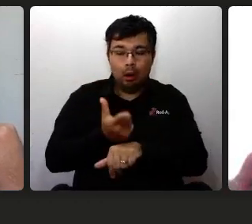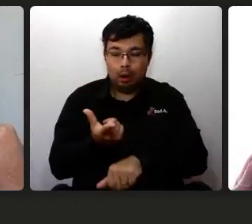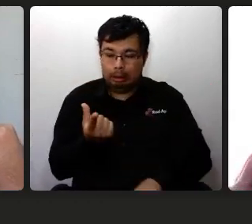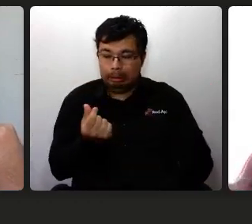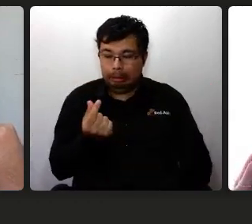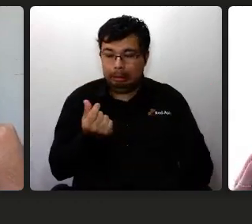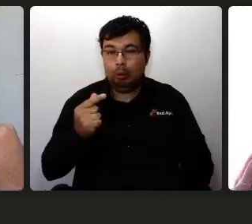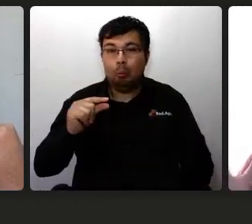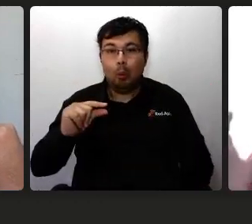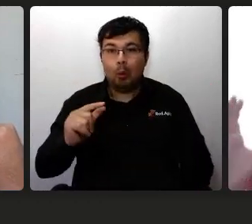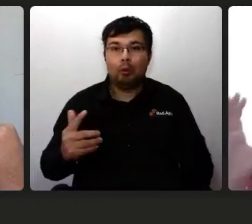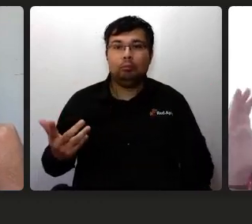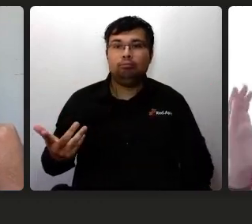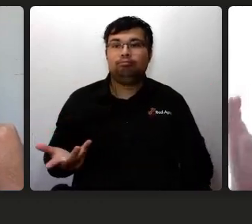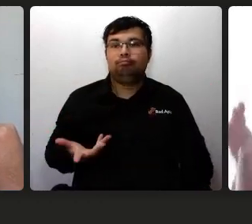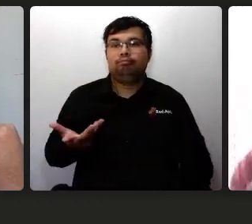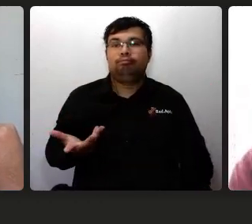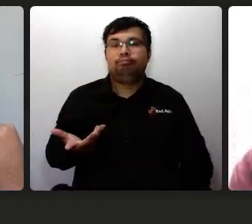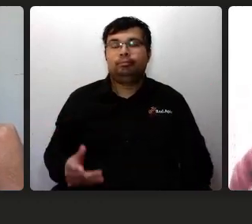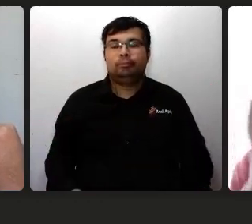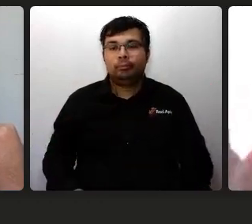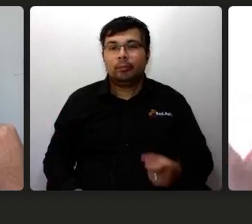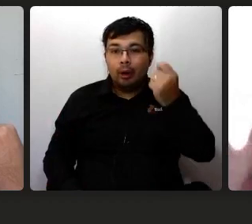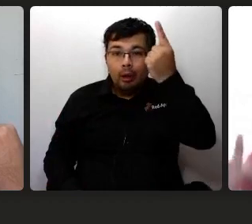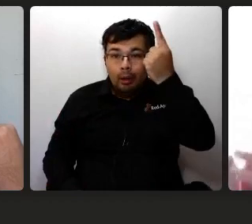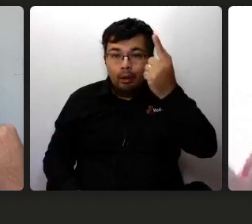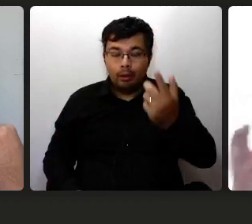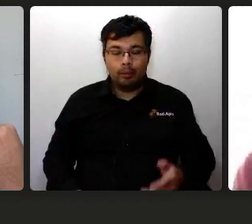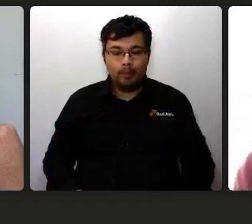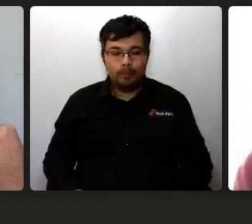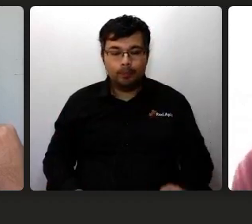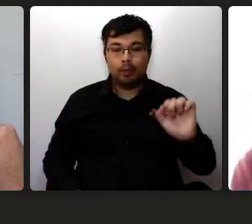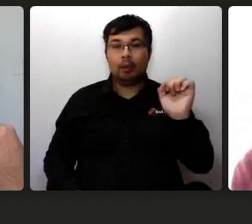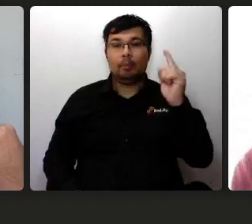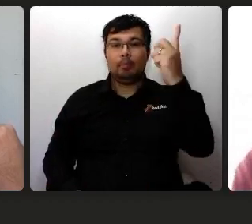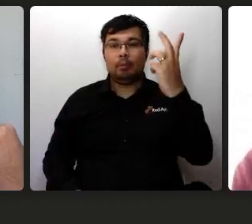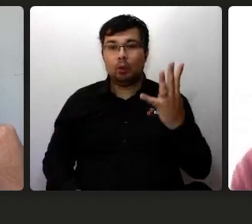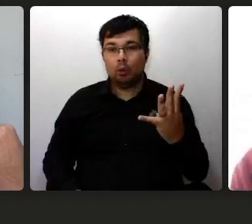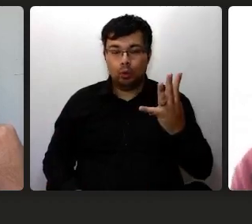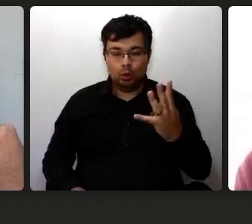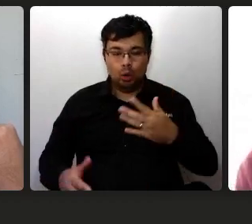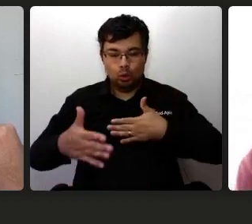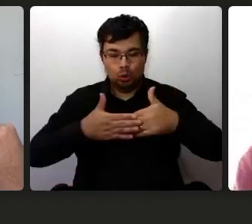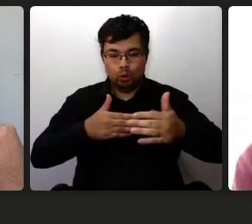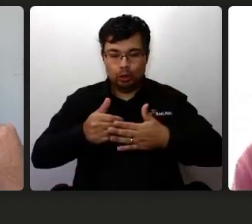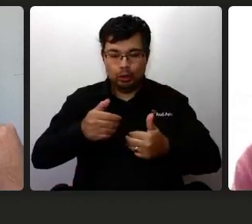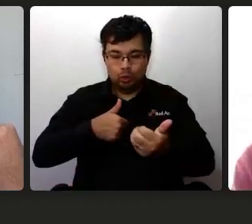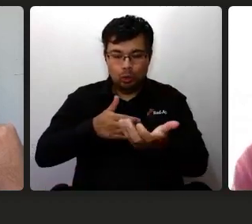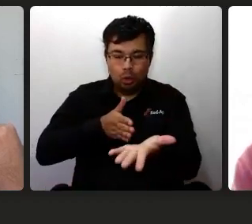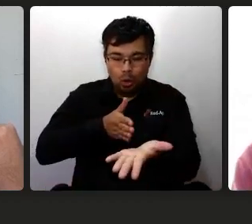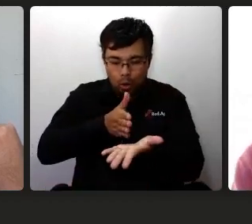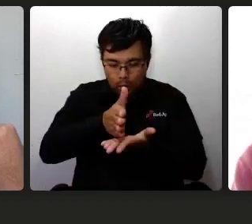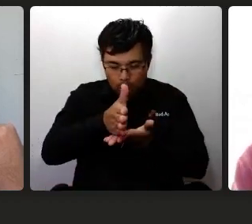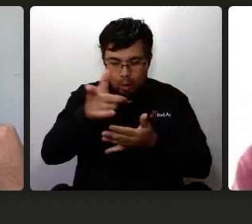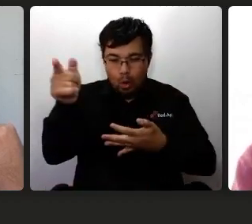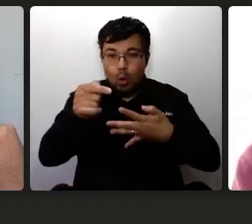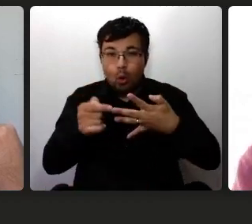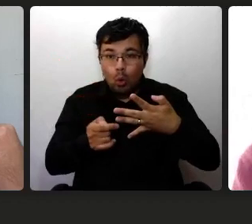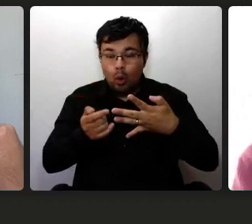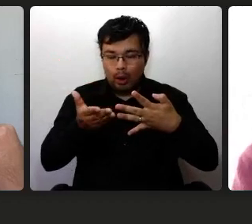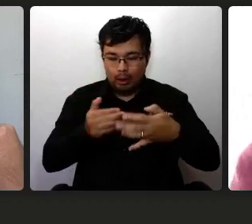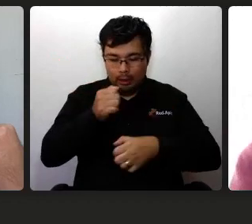tanto, importante entender y priorizar por dónde vamos a ir poniendo los recursos y quizás este va a ser el año en solucionar